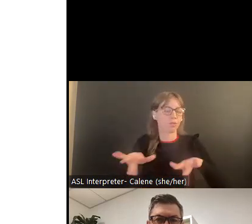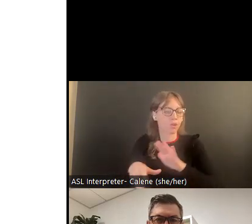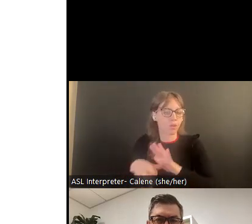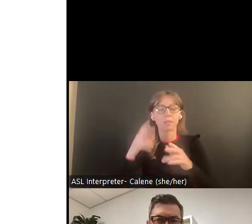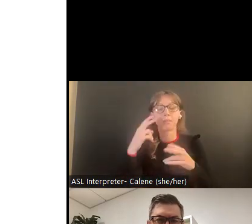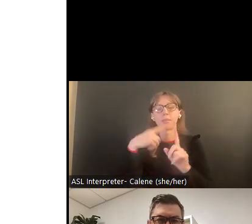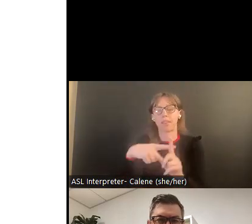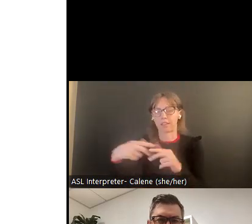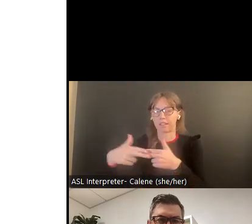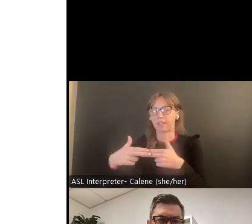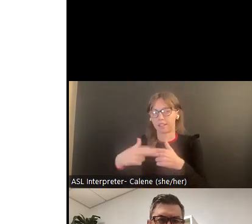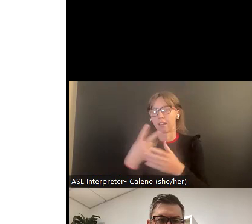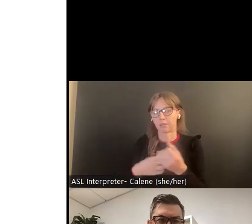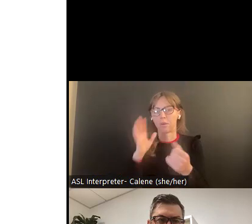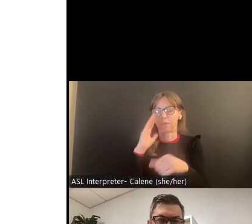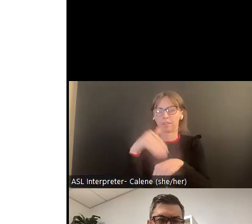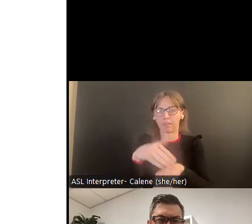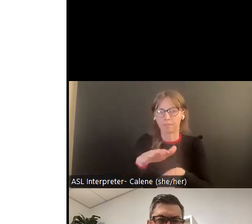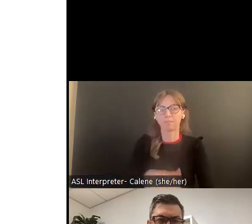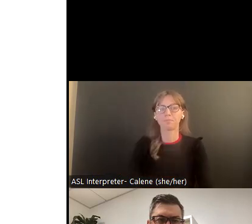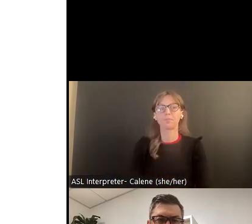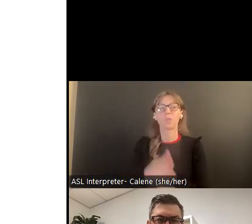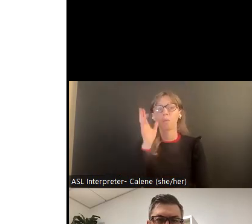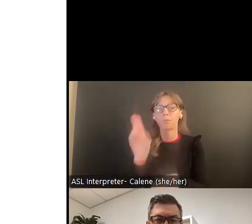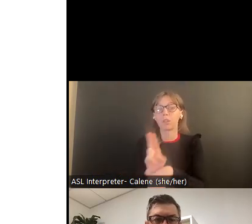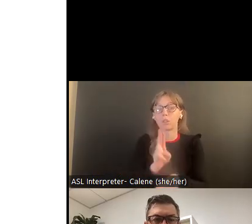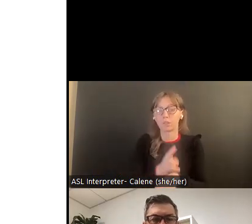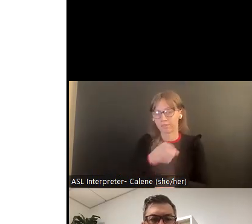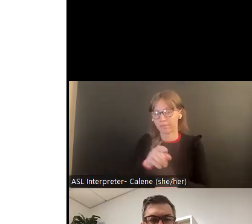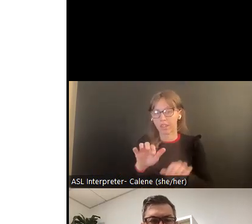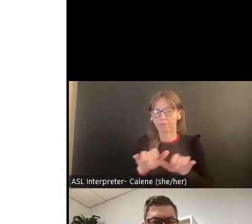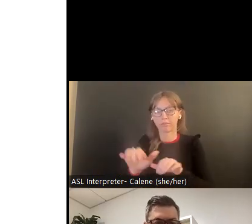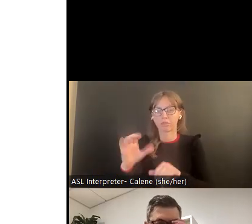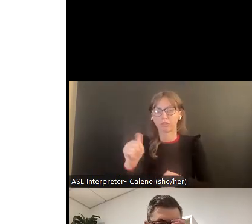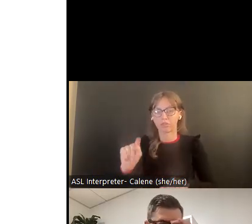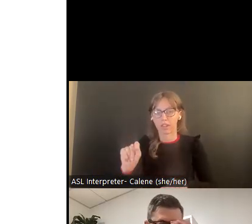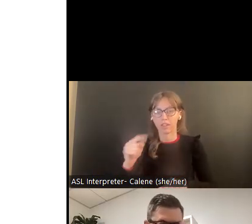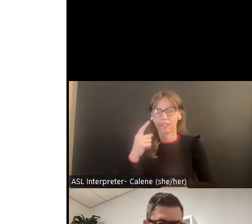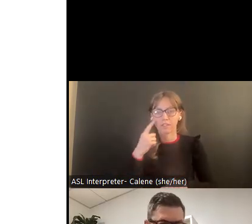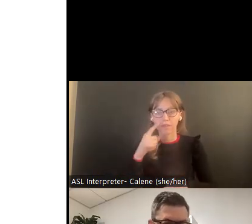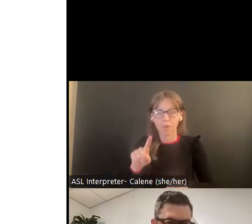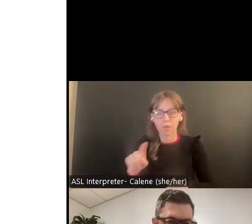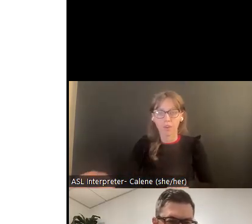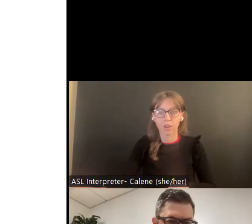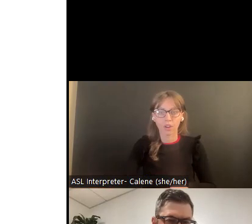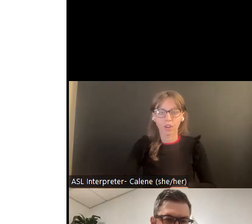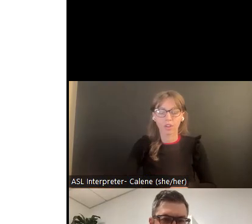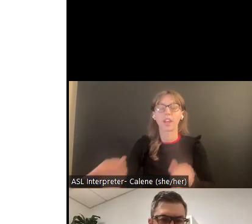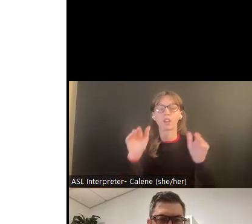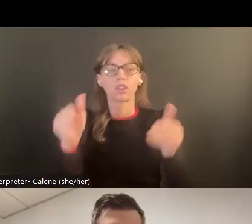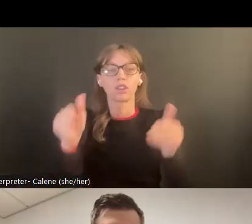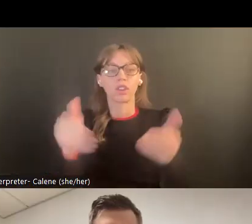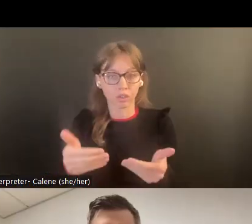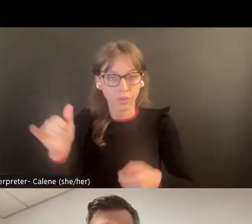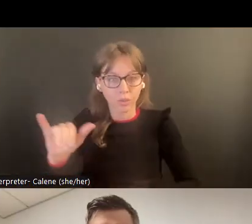la grabación y las vías positivas. Vamos a estar usando el funcionamiento de chat para preguntas hoy y